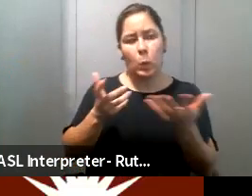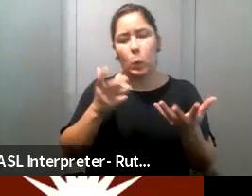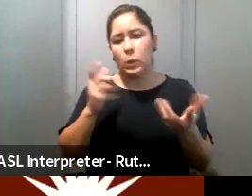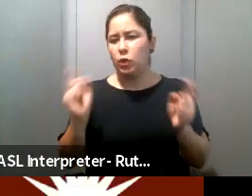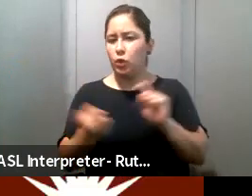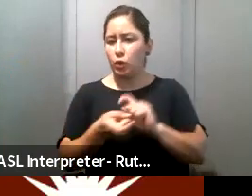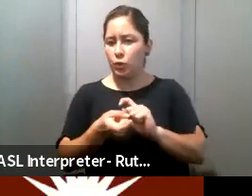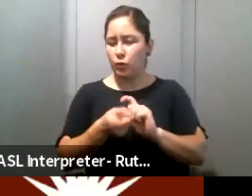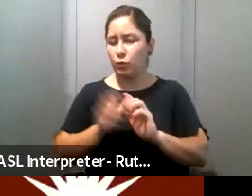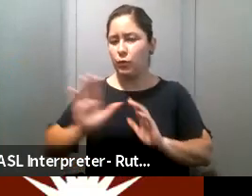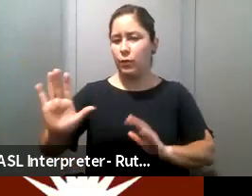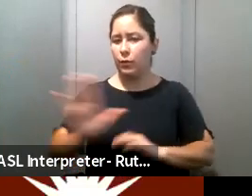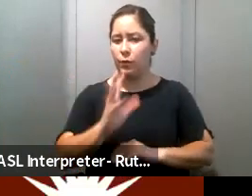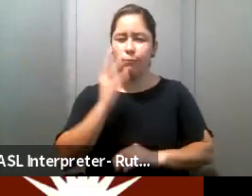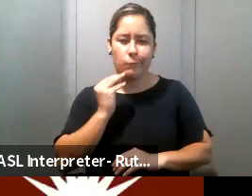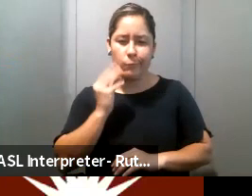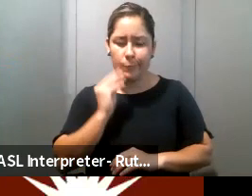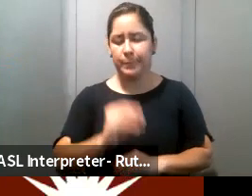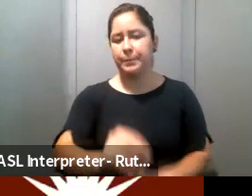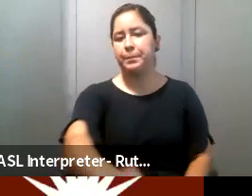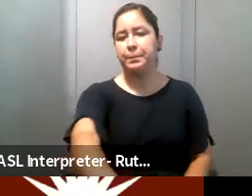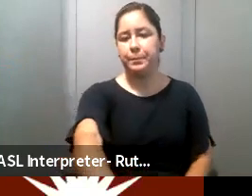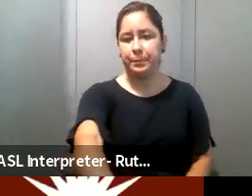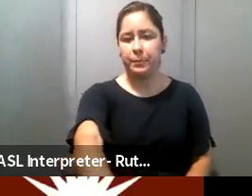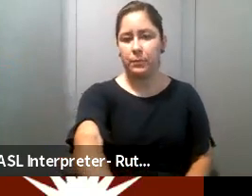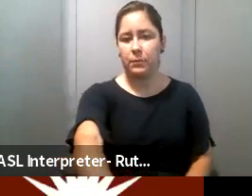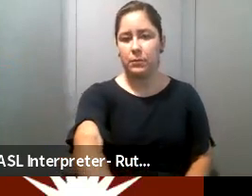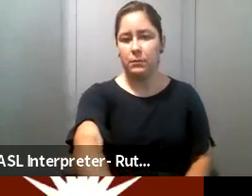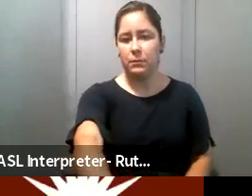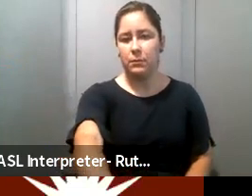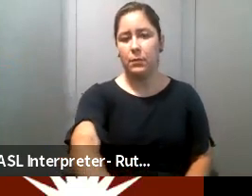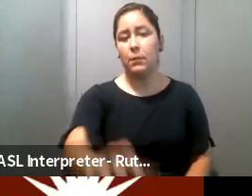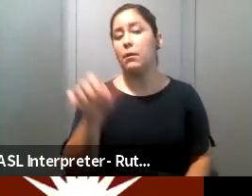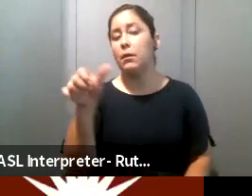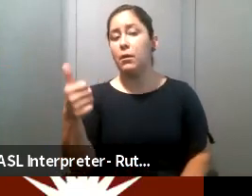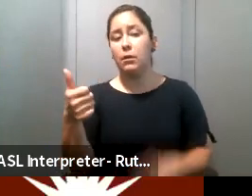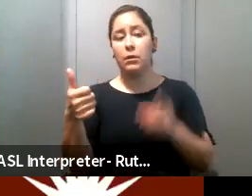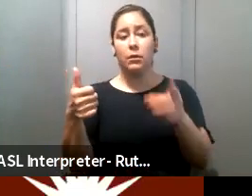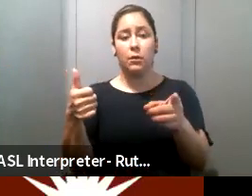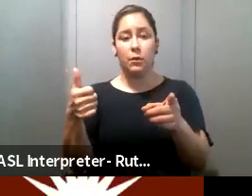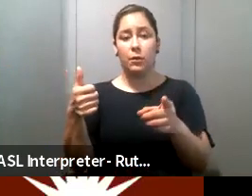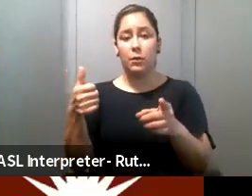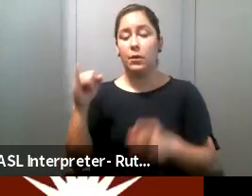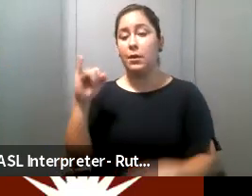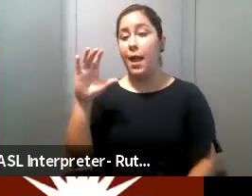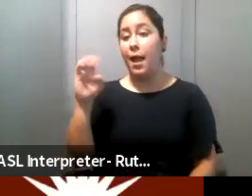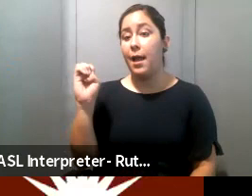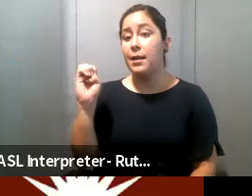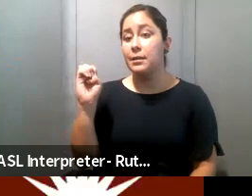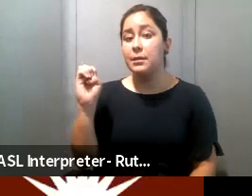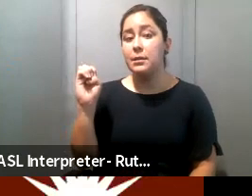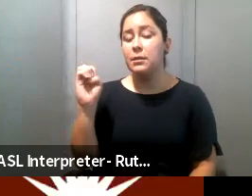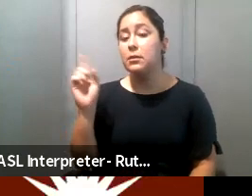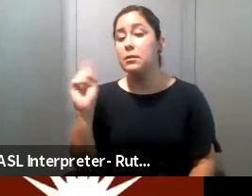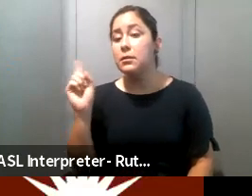hemos encontrado un poquito frustrante, especialmente como experiencia, el localizador de inmigración no está actualizado